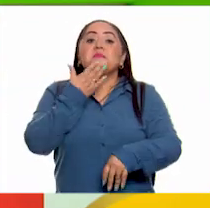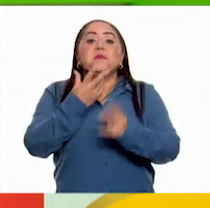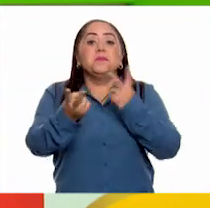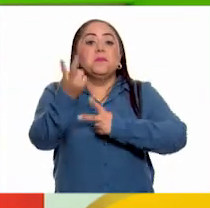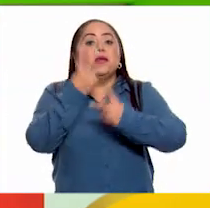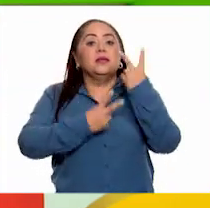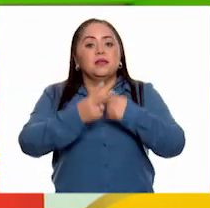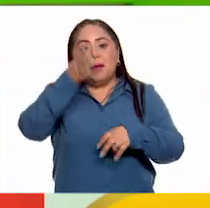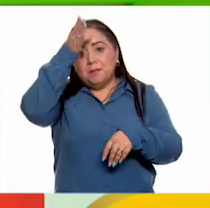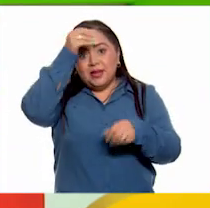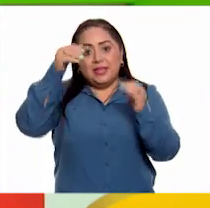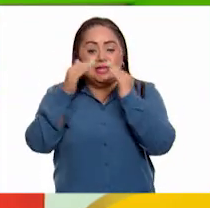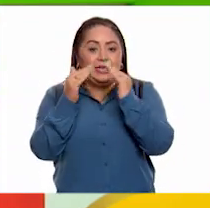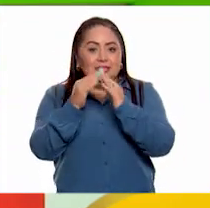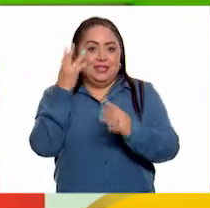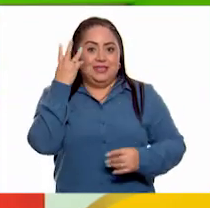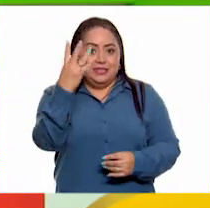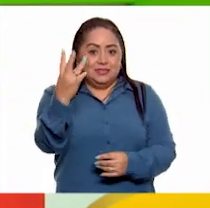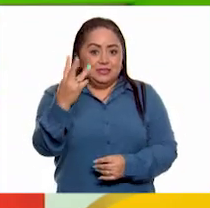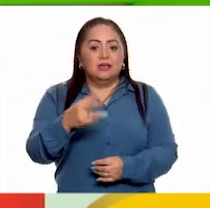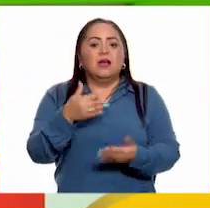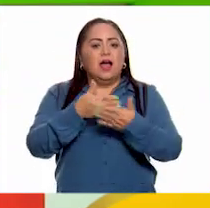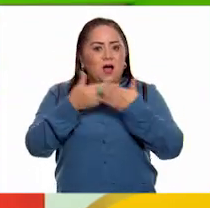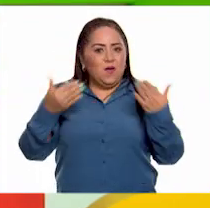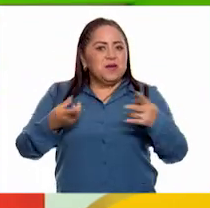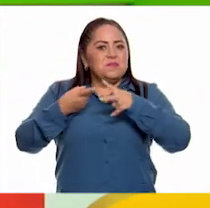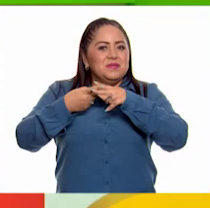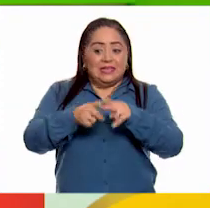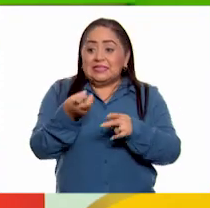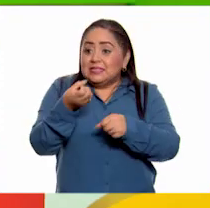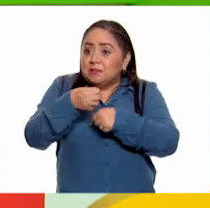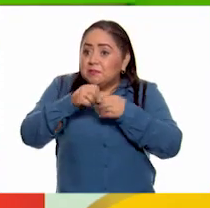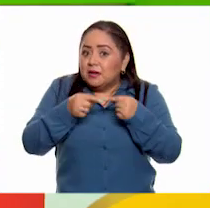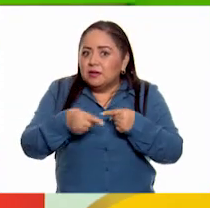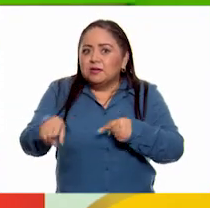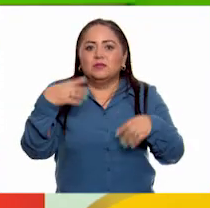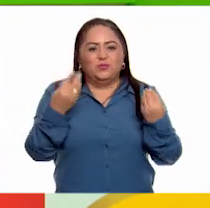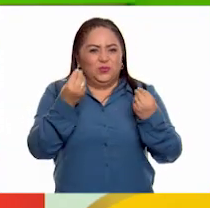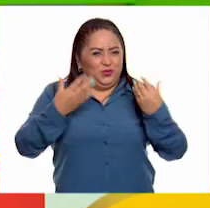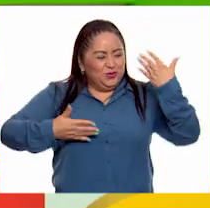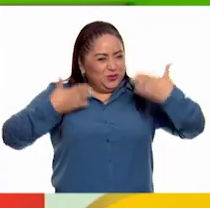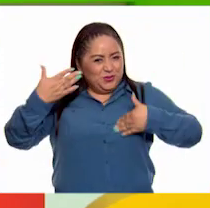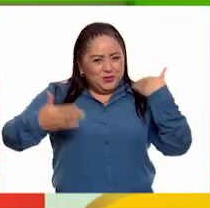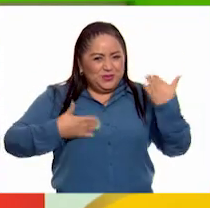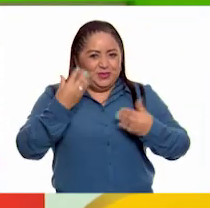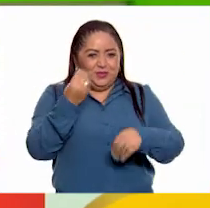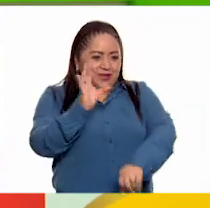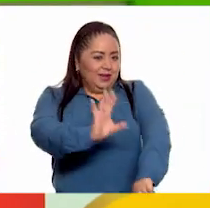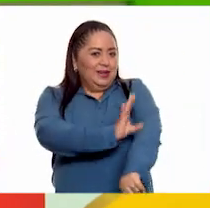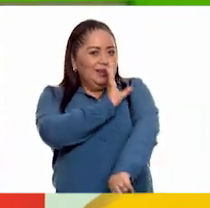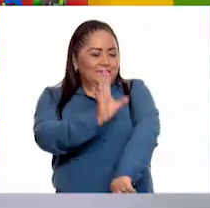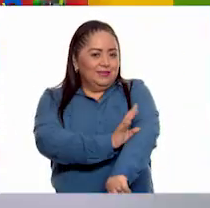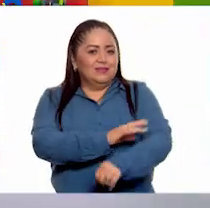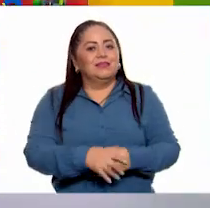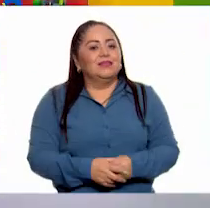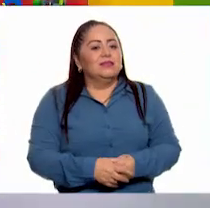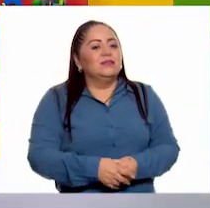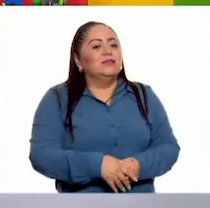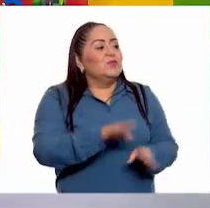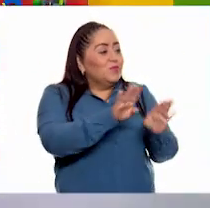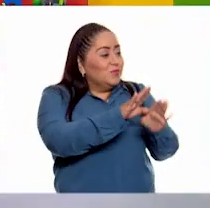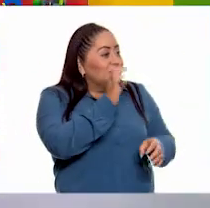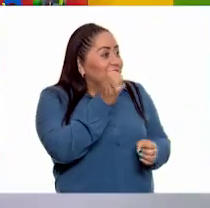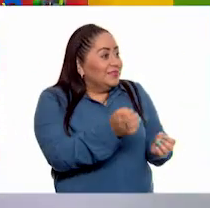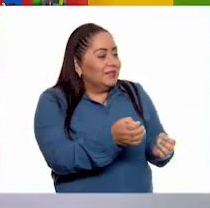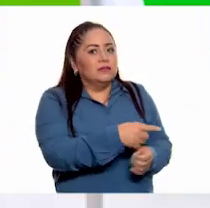Bienvenidas y bienvenidos a Aprende en Casa 3. Vamos a iniciar esta semana con mucho ánimo y mucha energía. Hola, Ana, ¿cómo